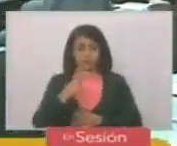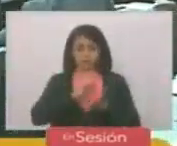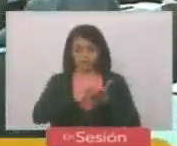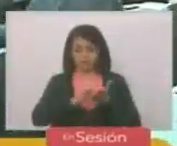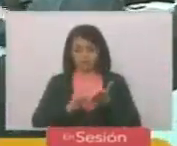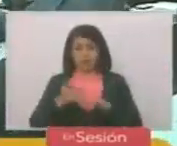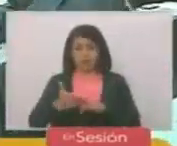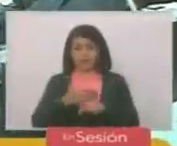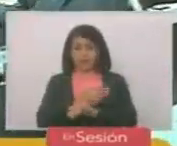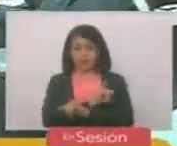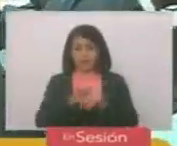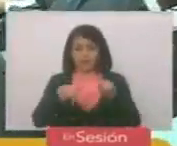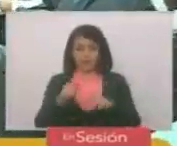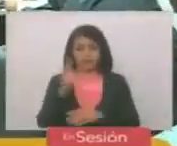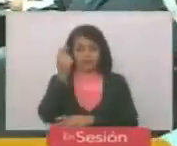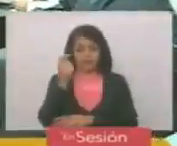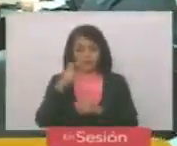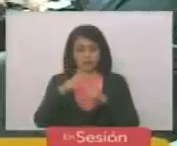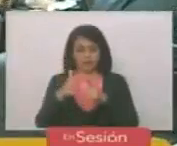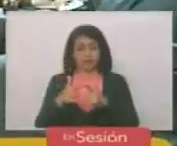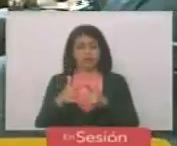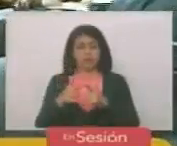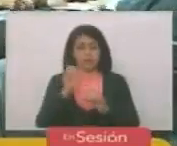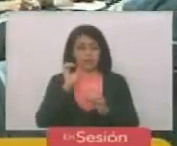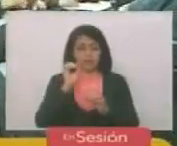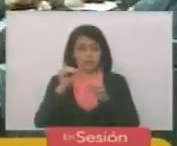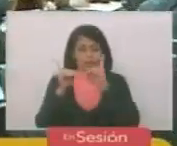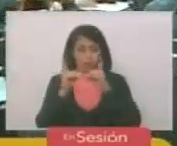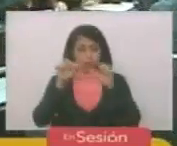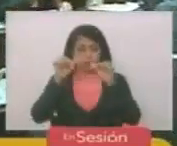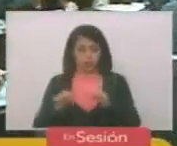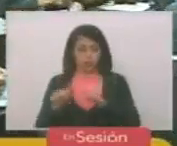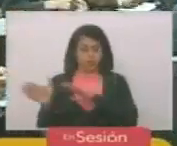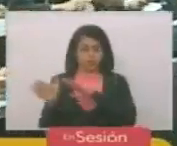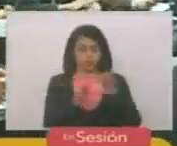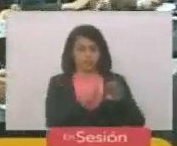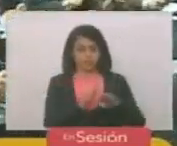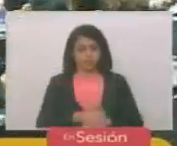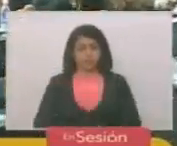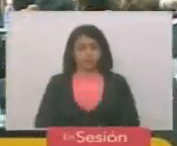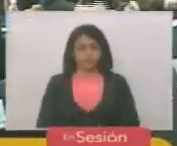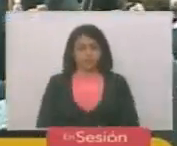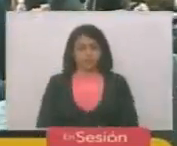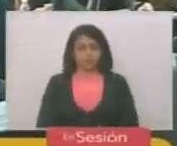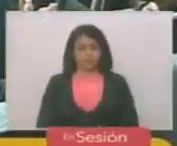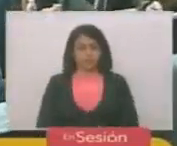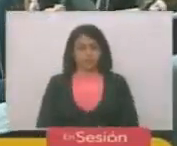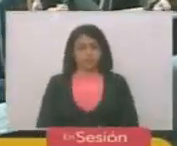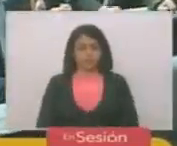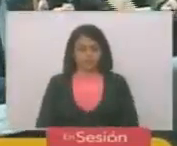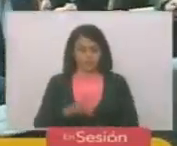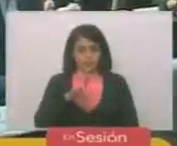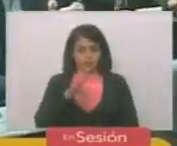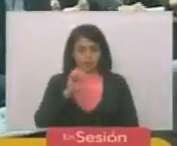de que termine la discusión de este punto del orden del día. Ciudadana diputada Rondero.